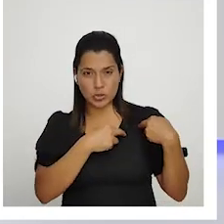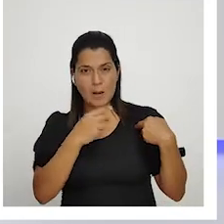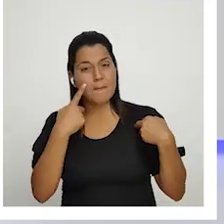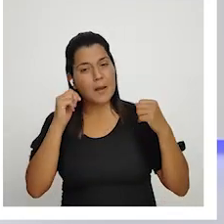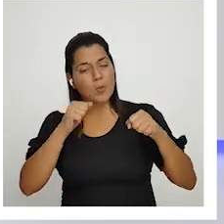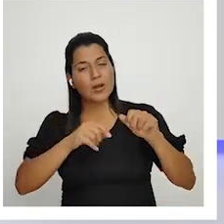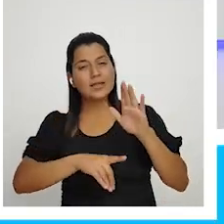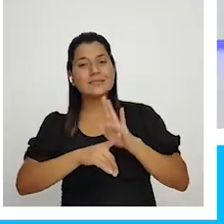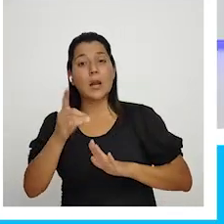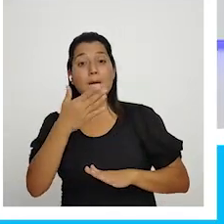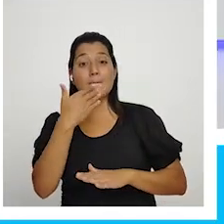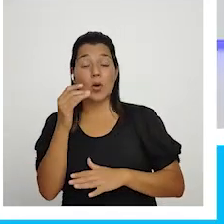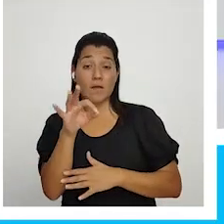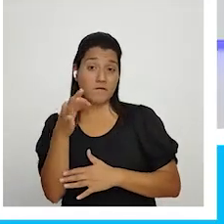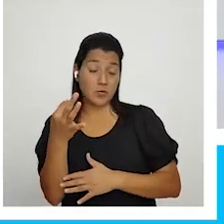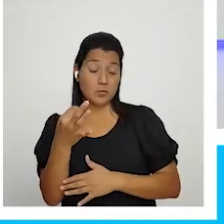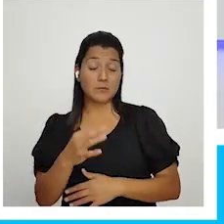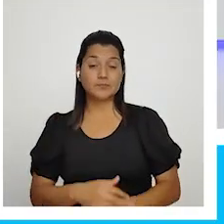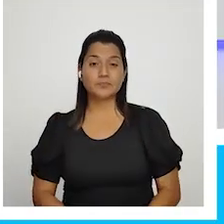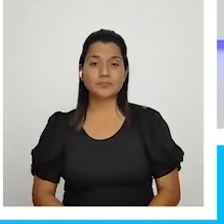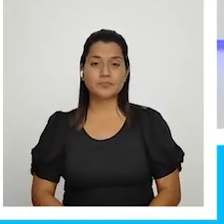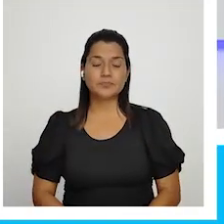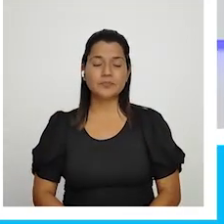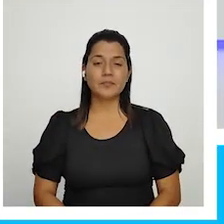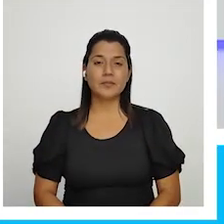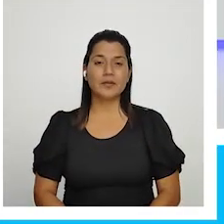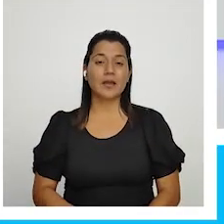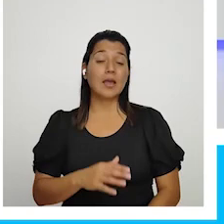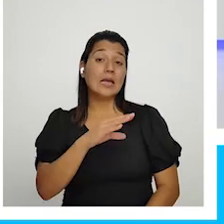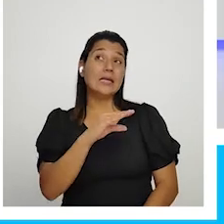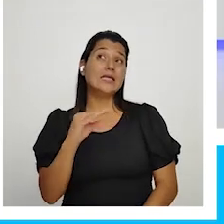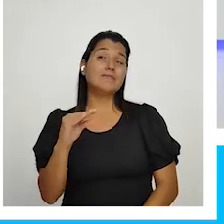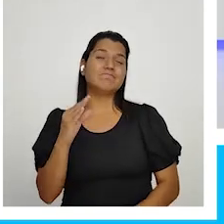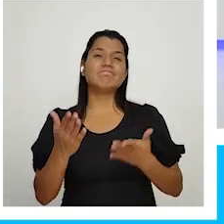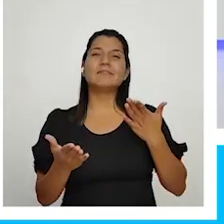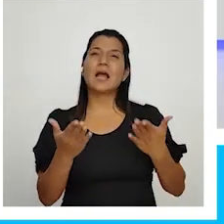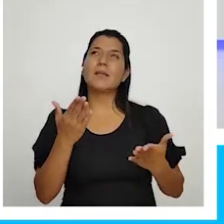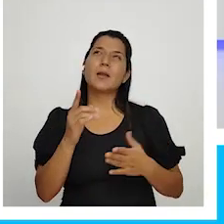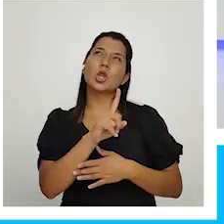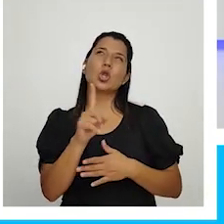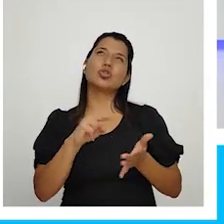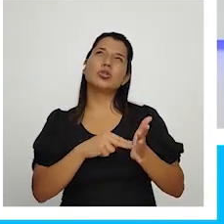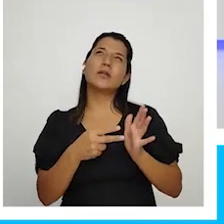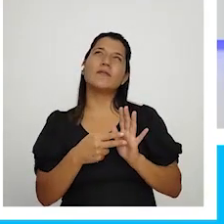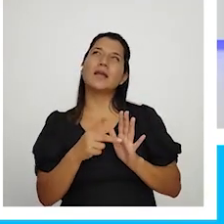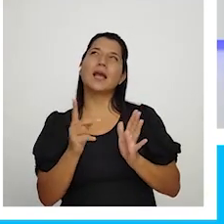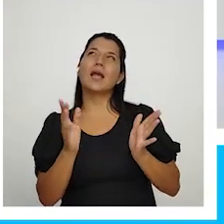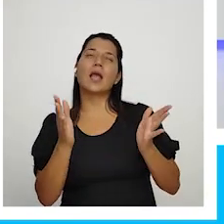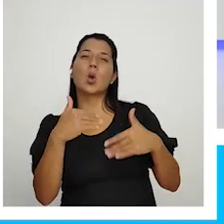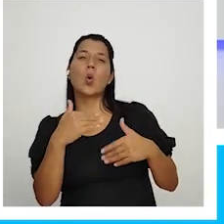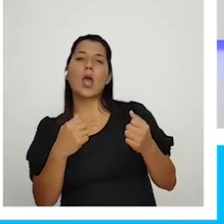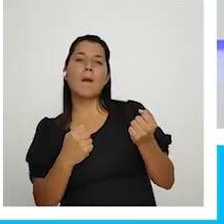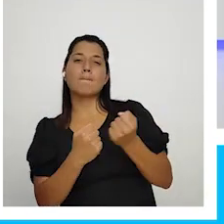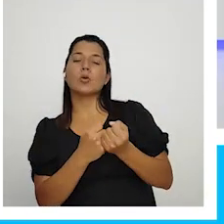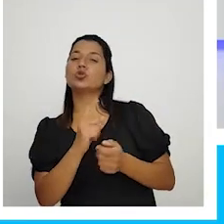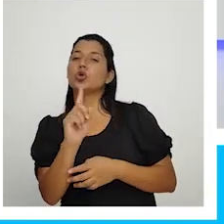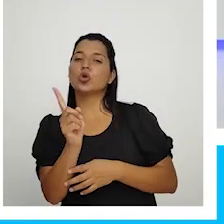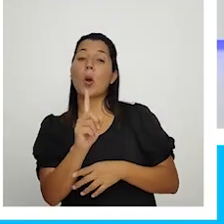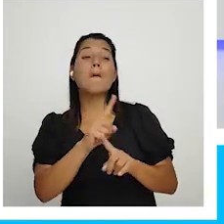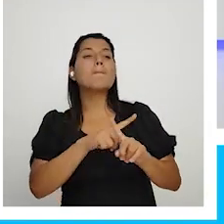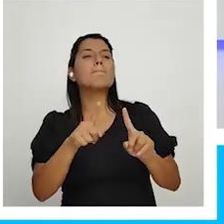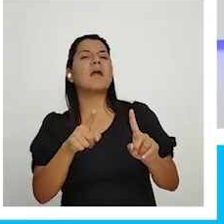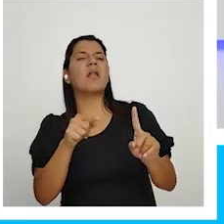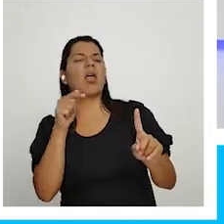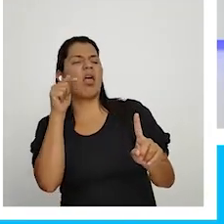pueda desarrollarse de la mejor manera posible, ¿verdad? Tal vez no que no me hayan apoyado, sino cuestionada como por qué usted en